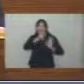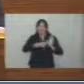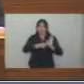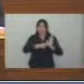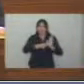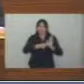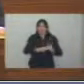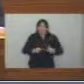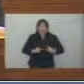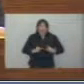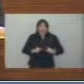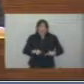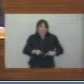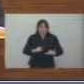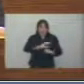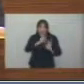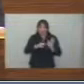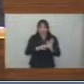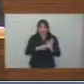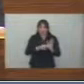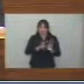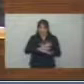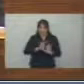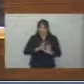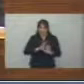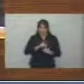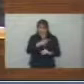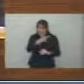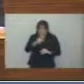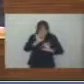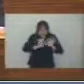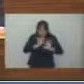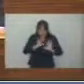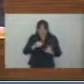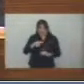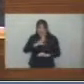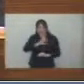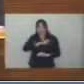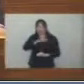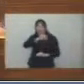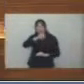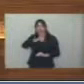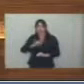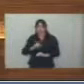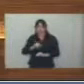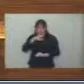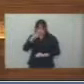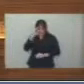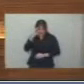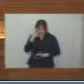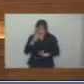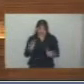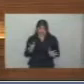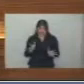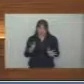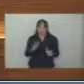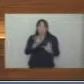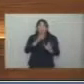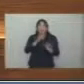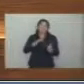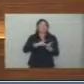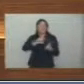No dejó de gastar ni un euro. El 100%, señor González, como usted sabe. Pero cuando decimos que gastó